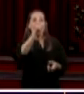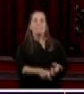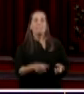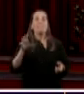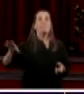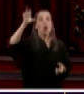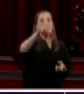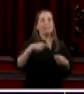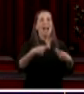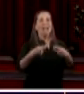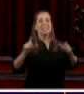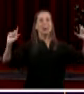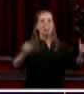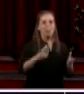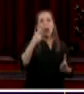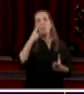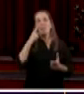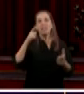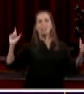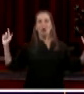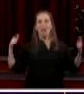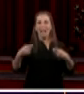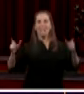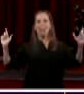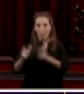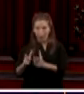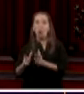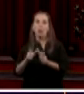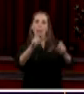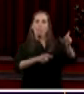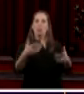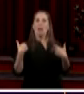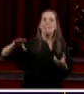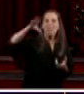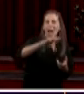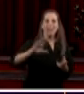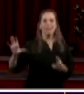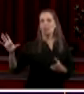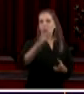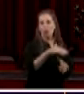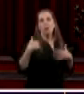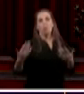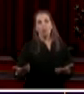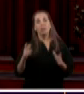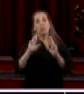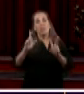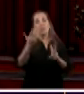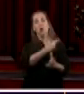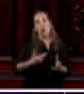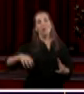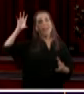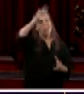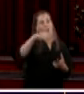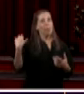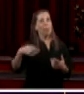alguien que la hizo solo en el 5% del tramo final va a venir una pelea que es más mezquina porque es la pelea de la política pero para ver si